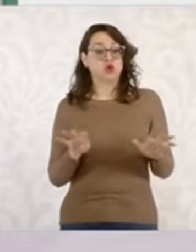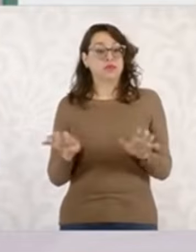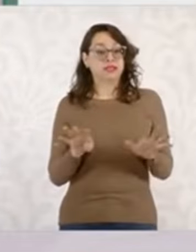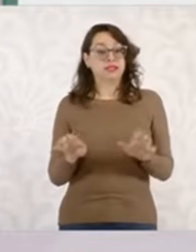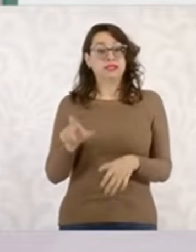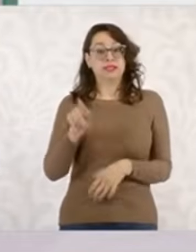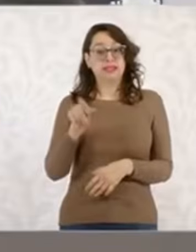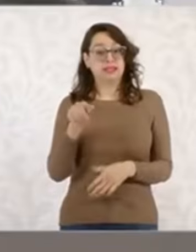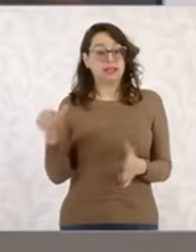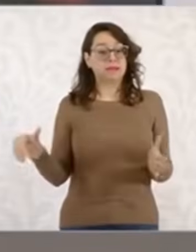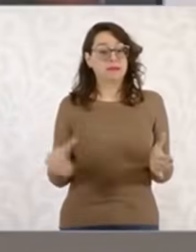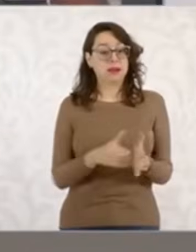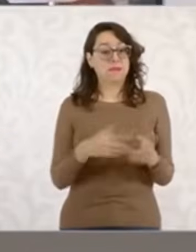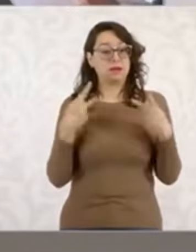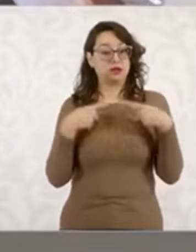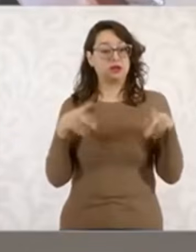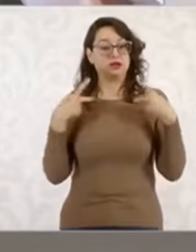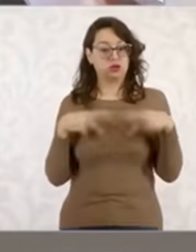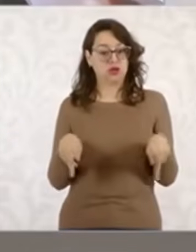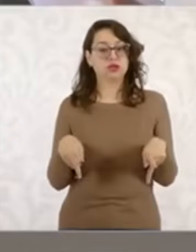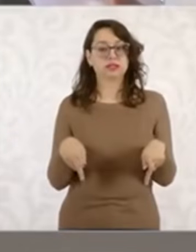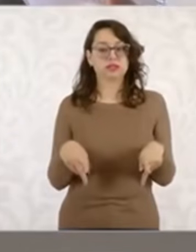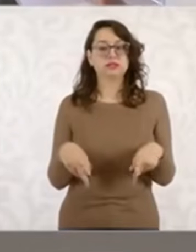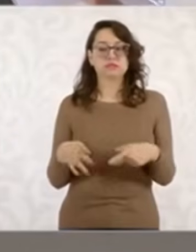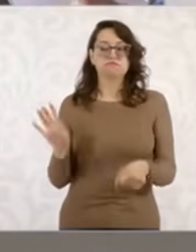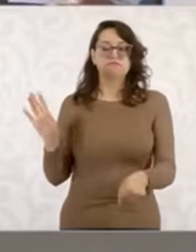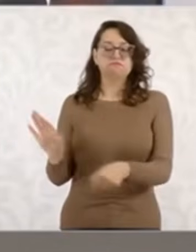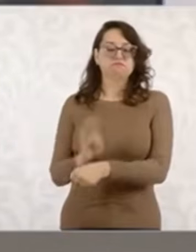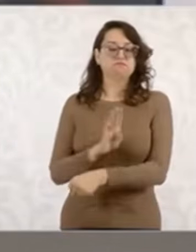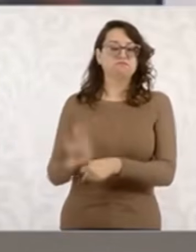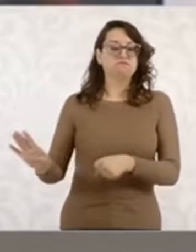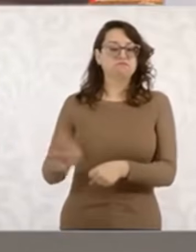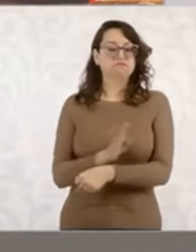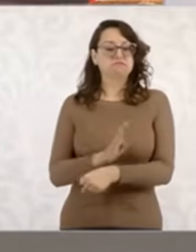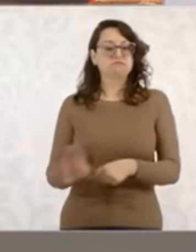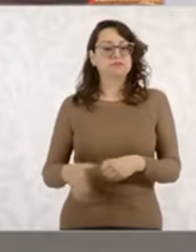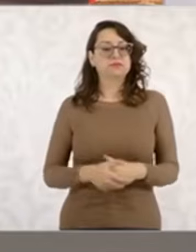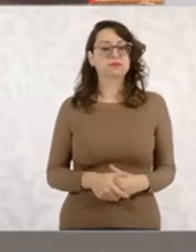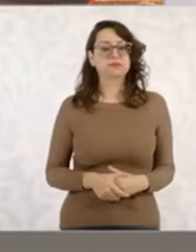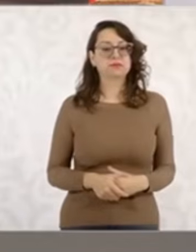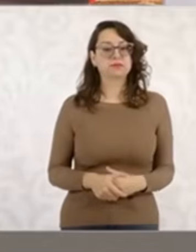970.000 personas beneficiadas en 2025. Adelante, por favor.